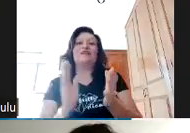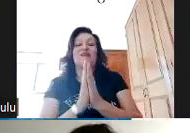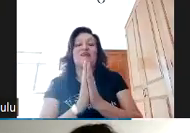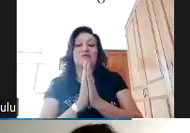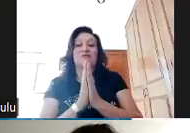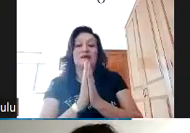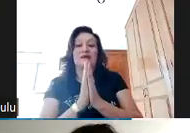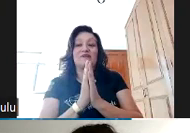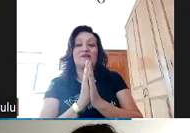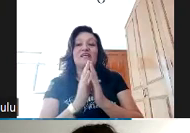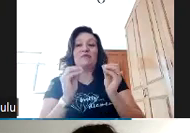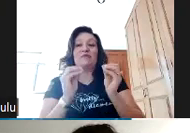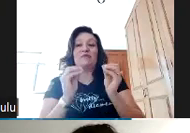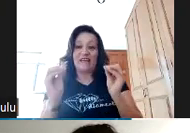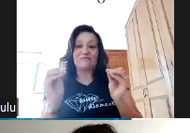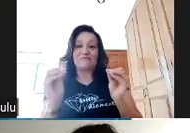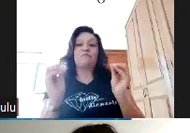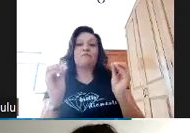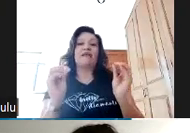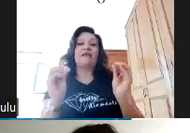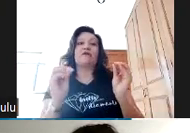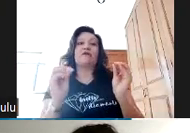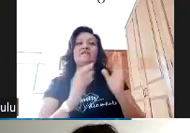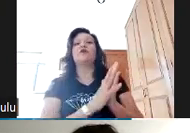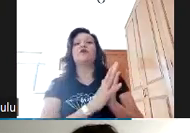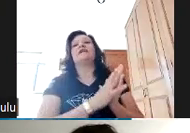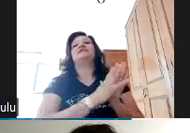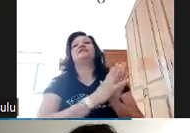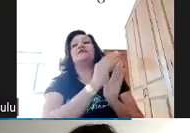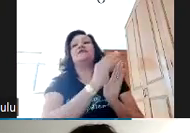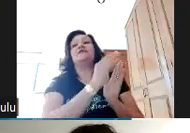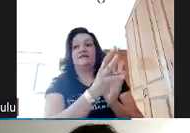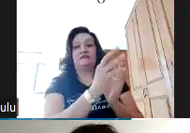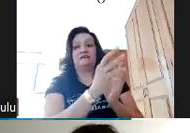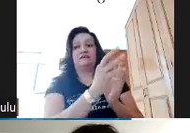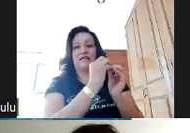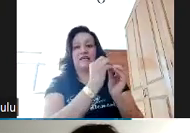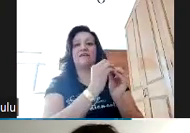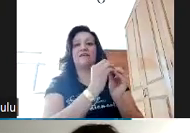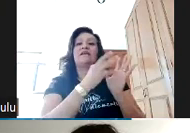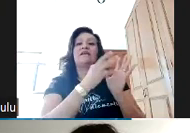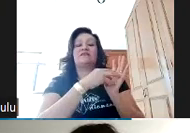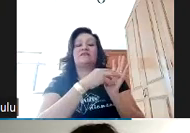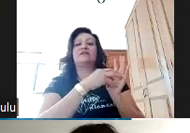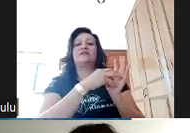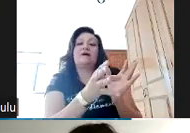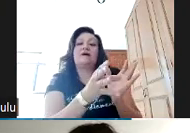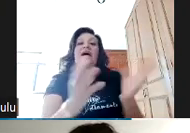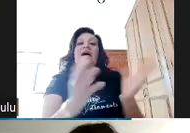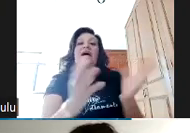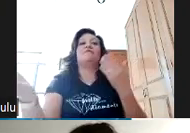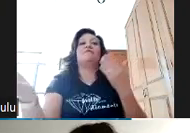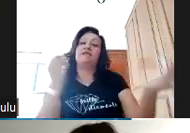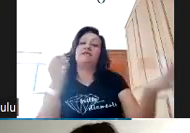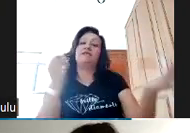cual nos nos va a ayudar porque porque a lo mejor si no llega a ser un líder grande en nuestra empresa él